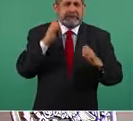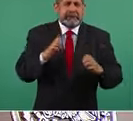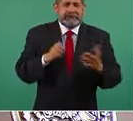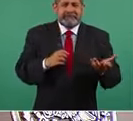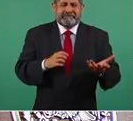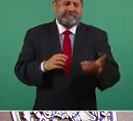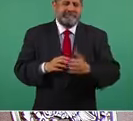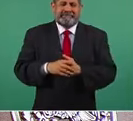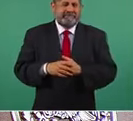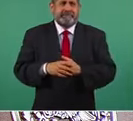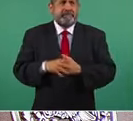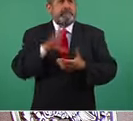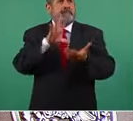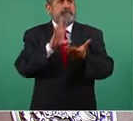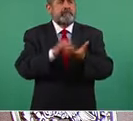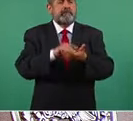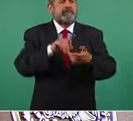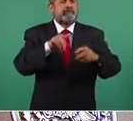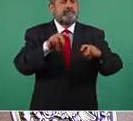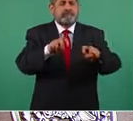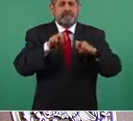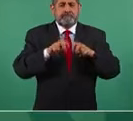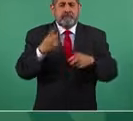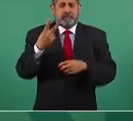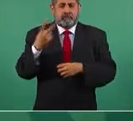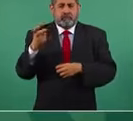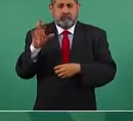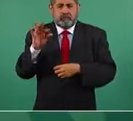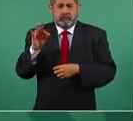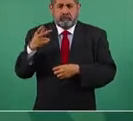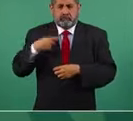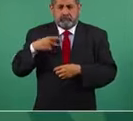es para 240 pasajeros